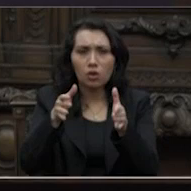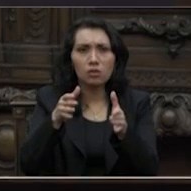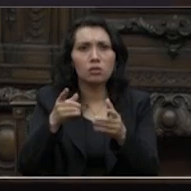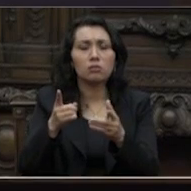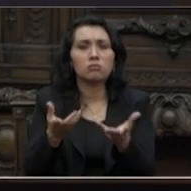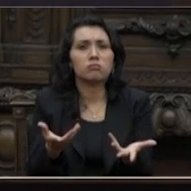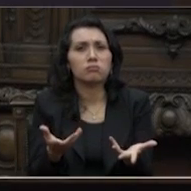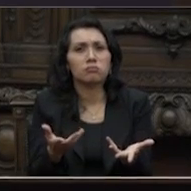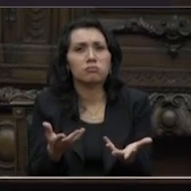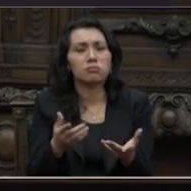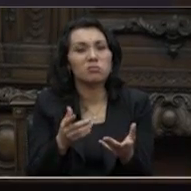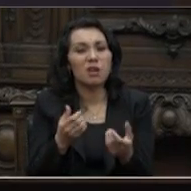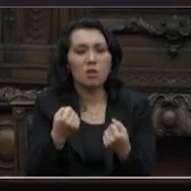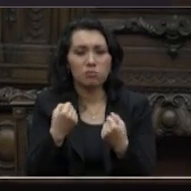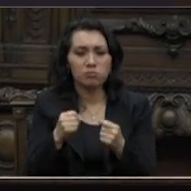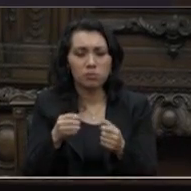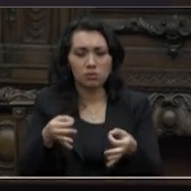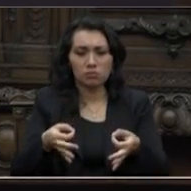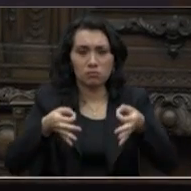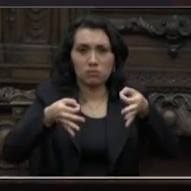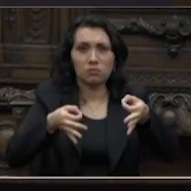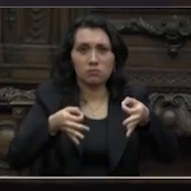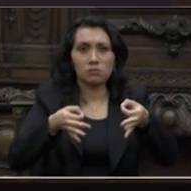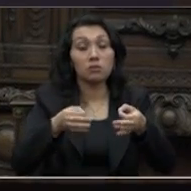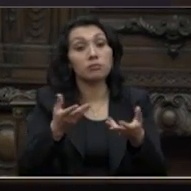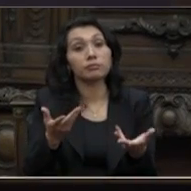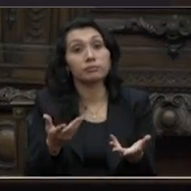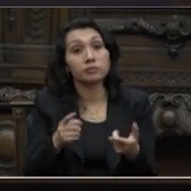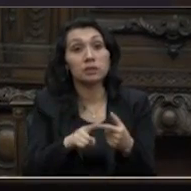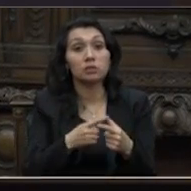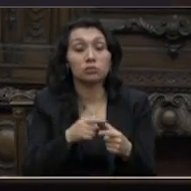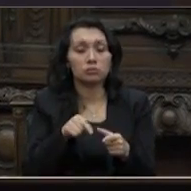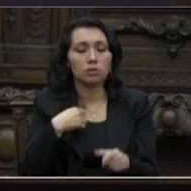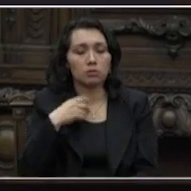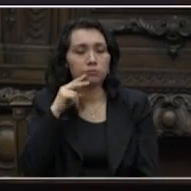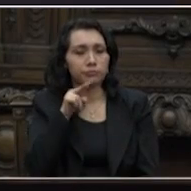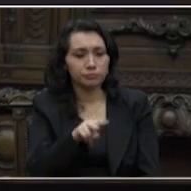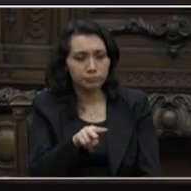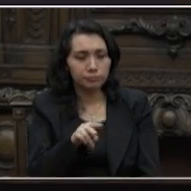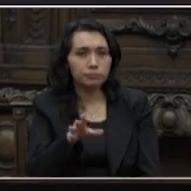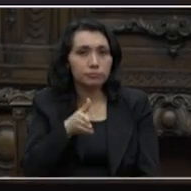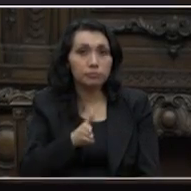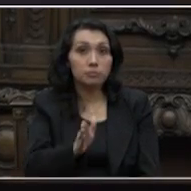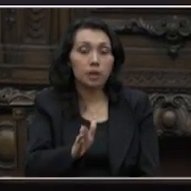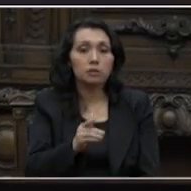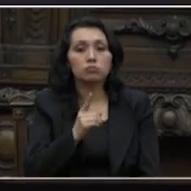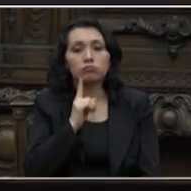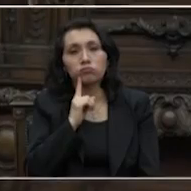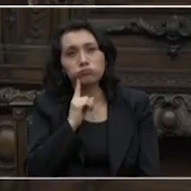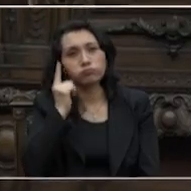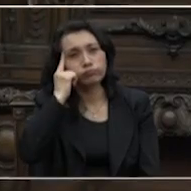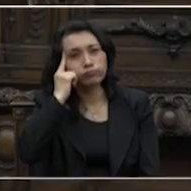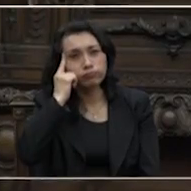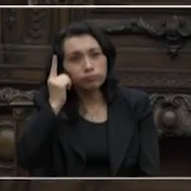análisis es como más instrumental. Y entonces ahí es donde empecé a